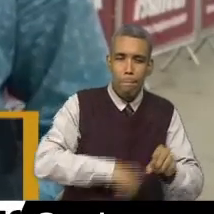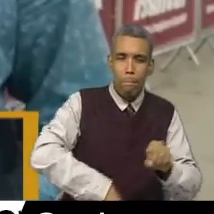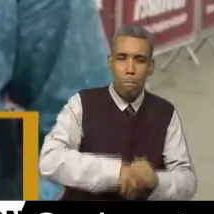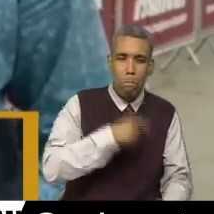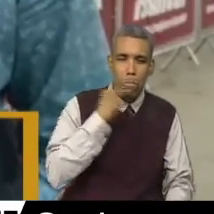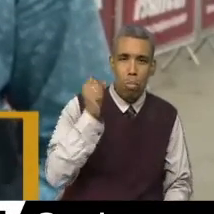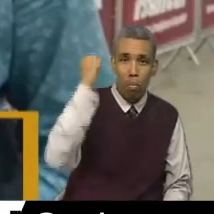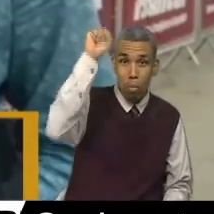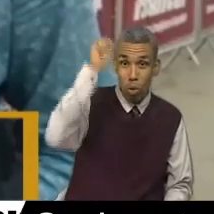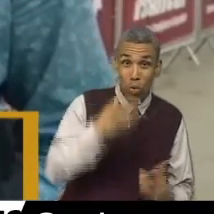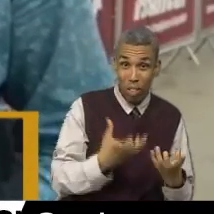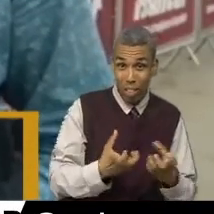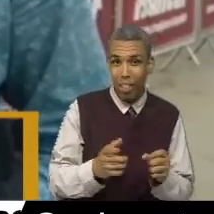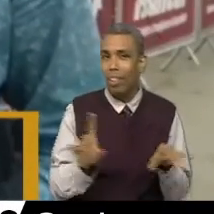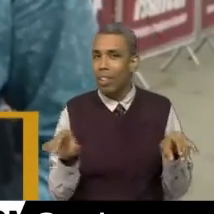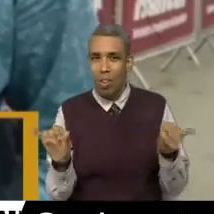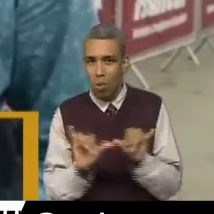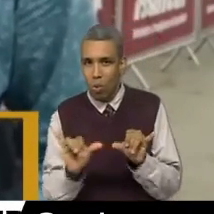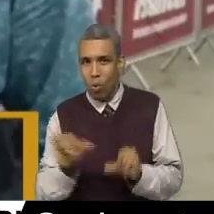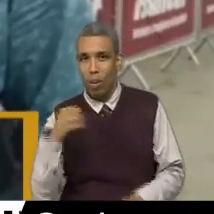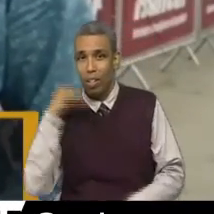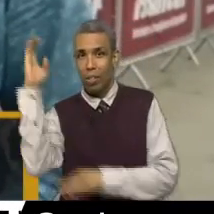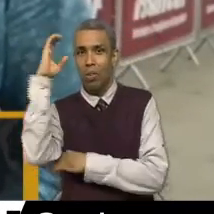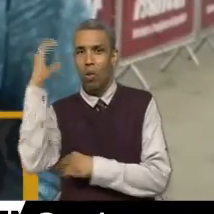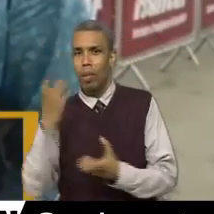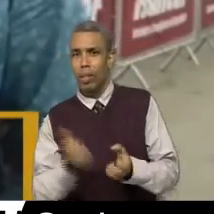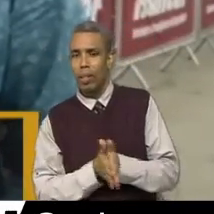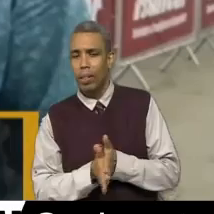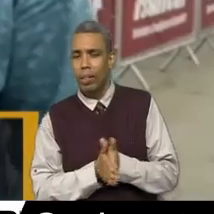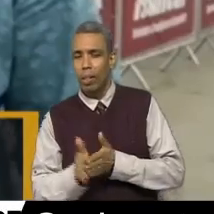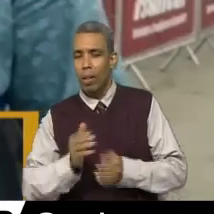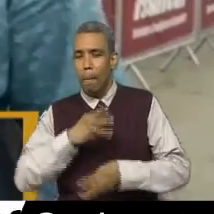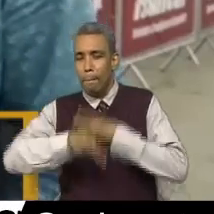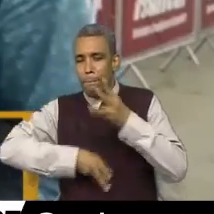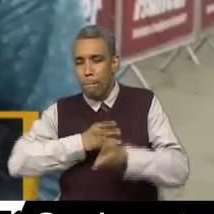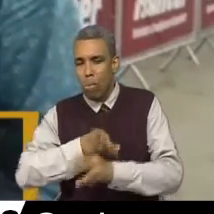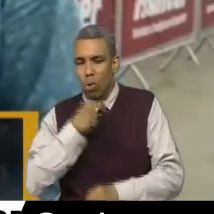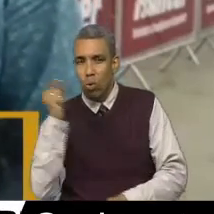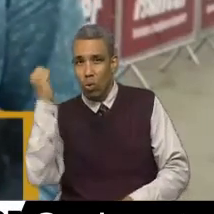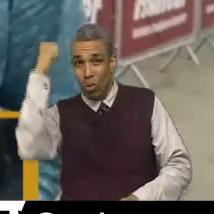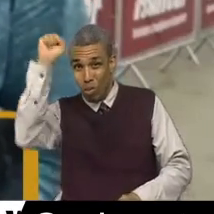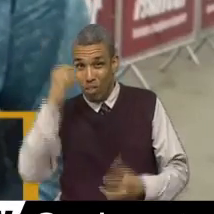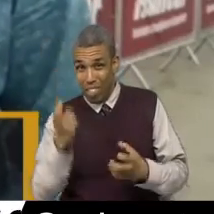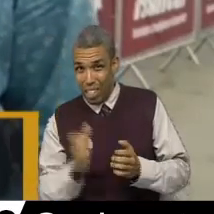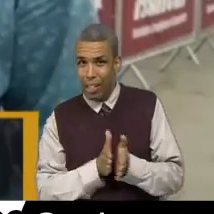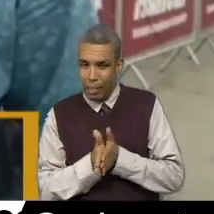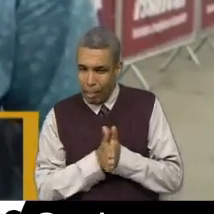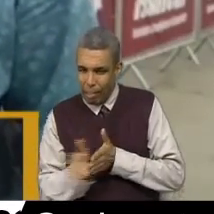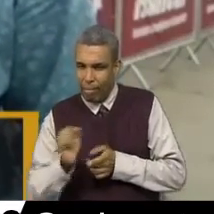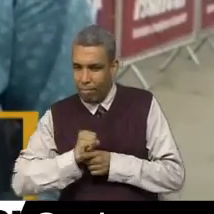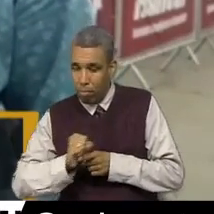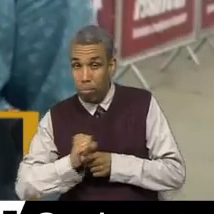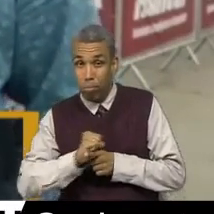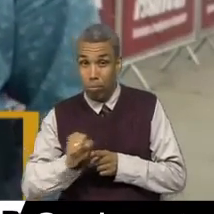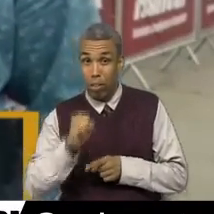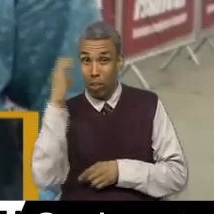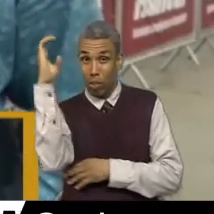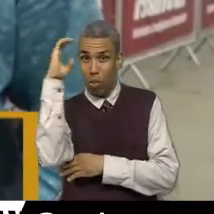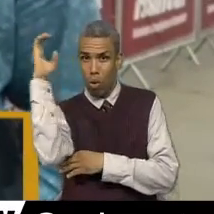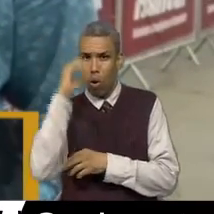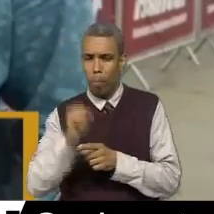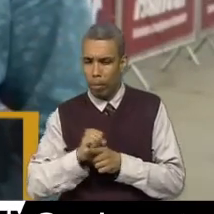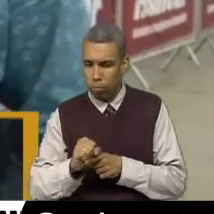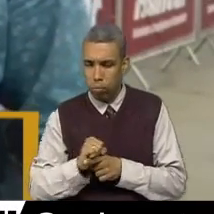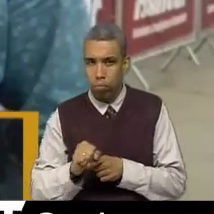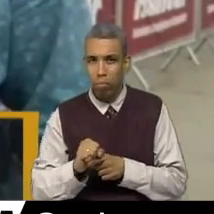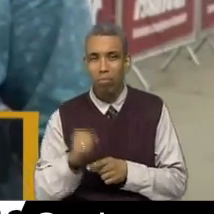nuestra Selección Colombia trabajó durante todos estos días en la ciudad de Barranquilla, luego del partido y la derrota frente a Paraguay. Ayer domingo atendieron